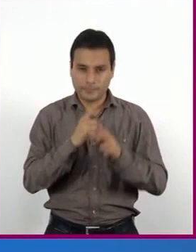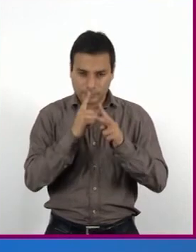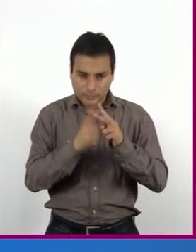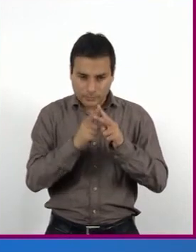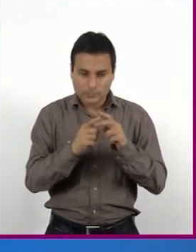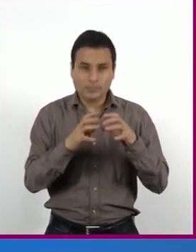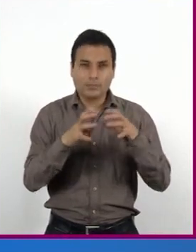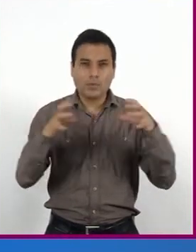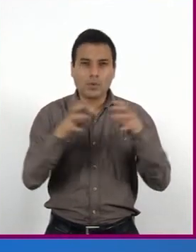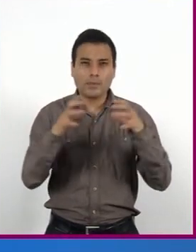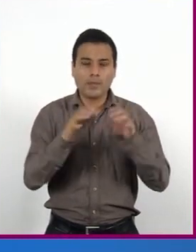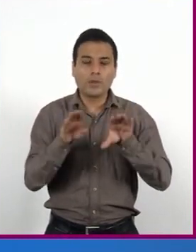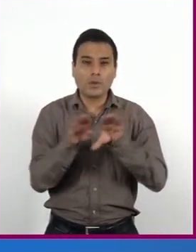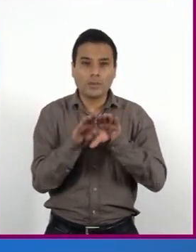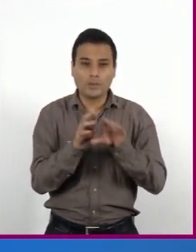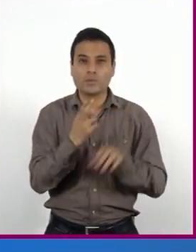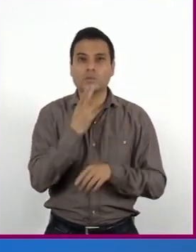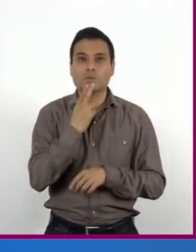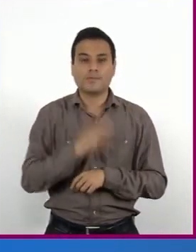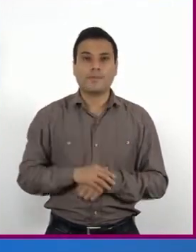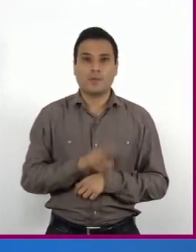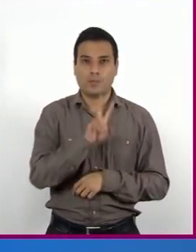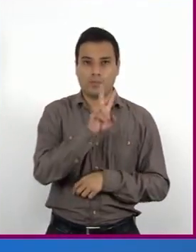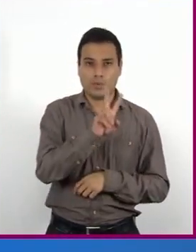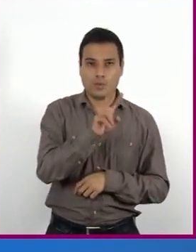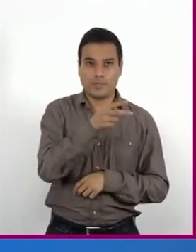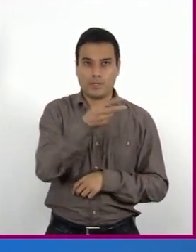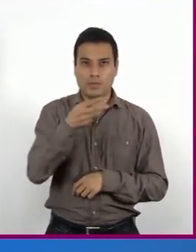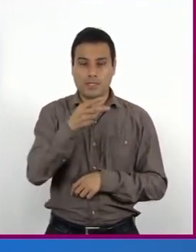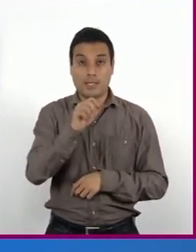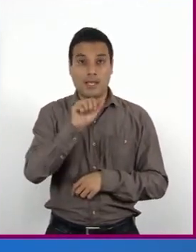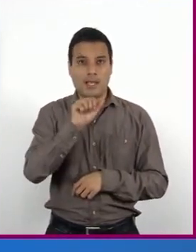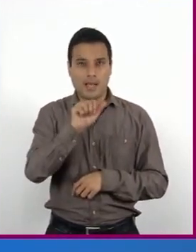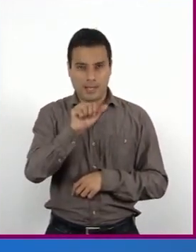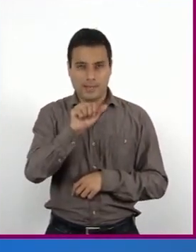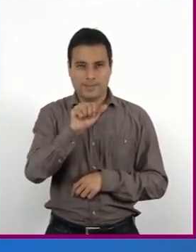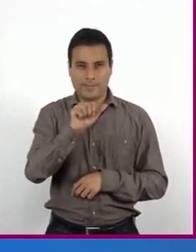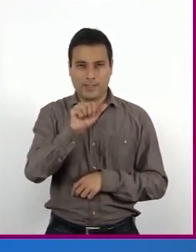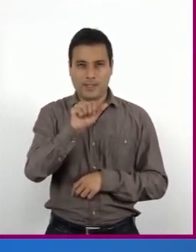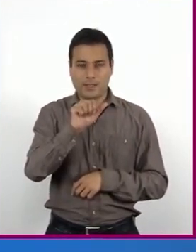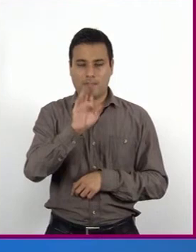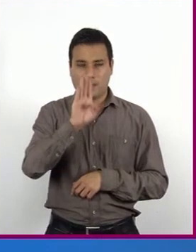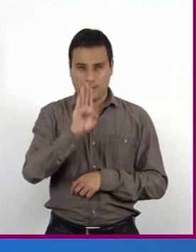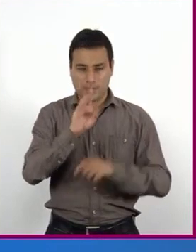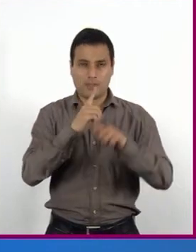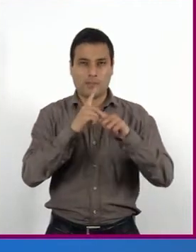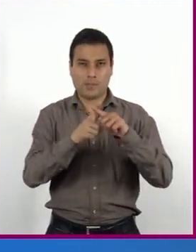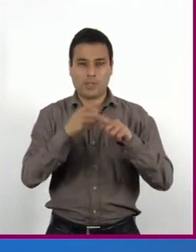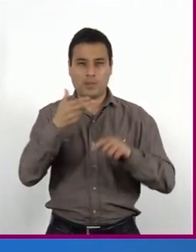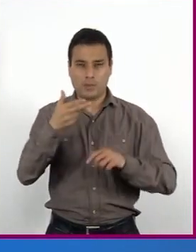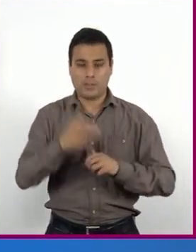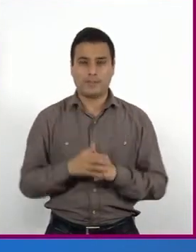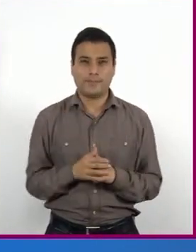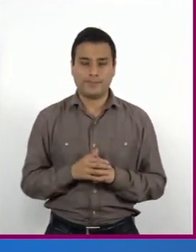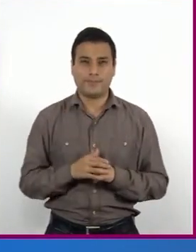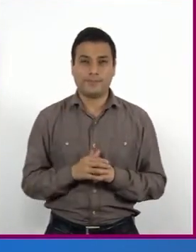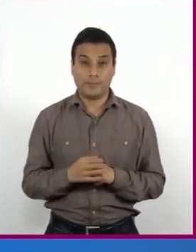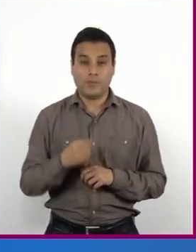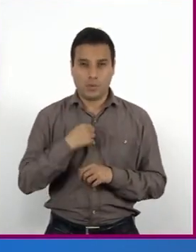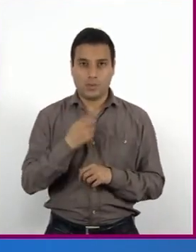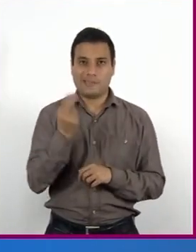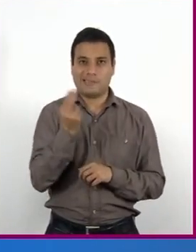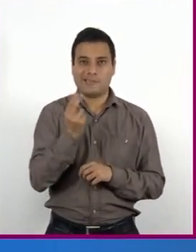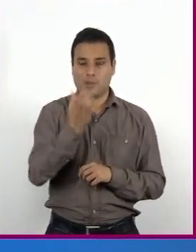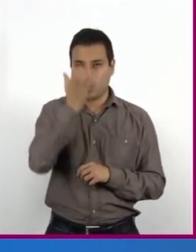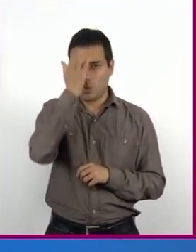prisma se emplea la fórmula volumen es igual a área de la base por altura. Por lo tanto, necesitamos conocer la